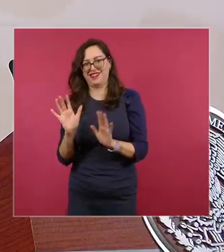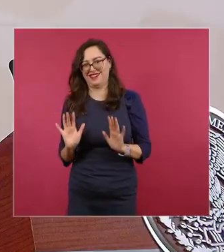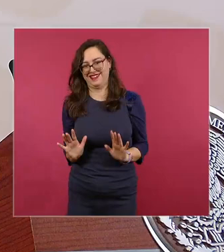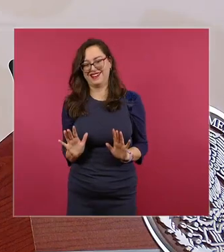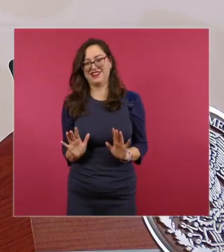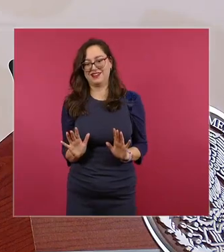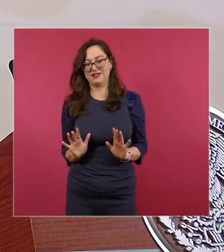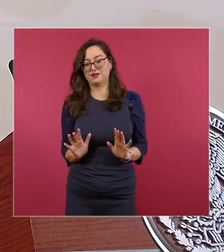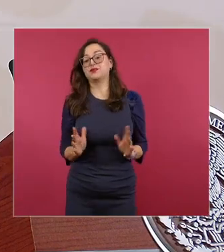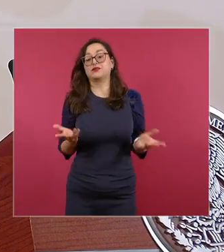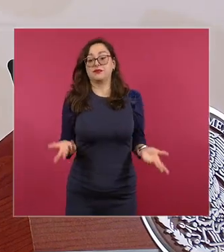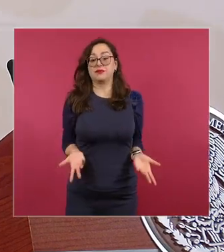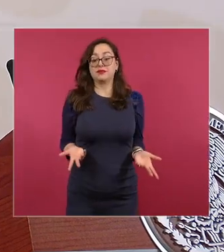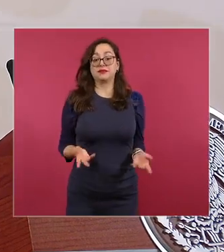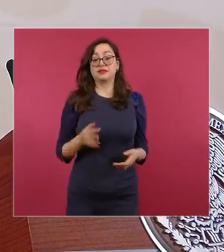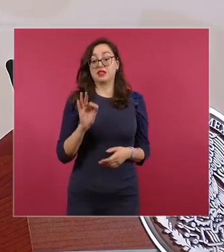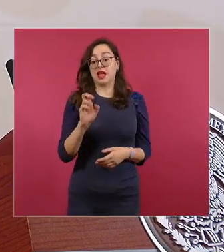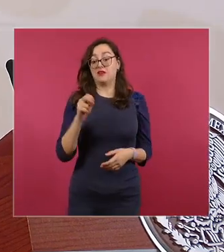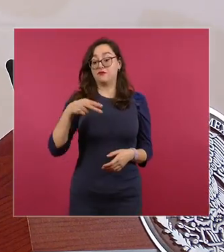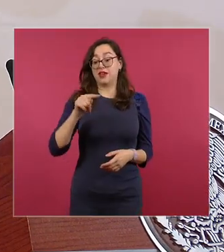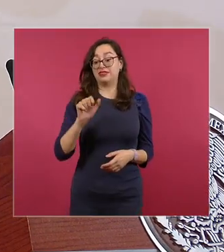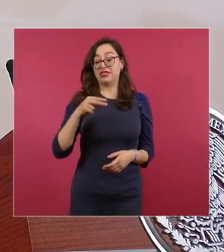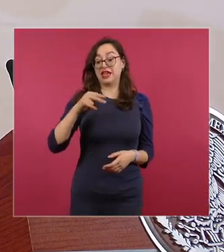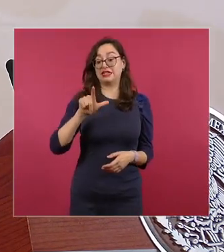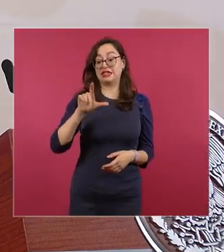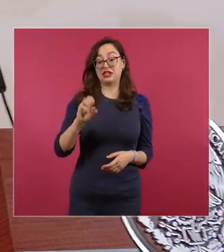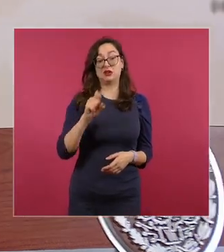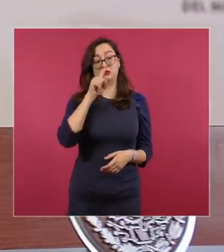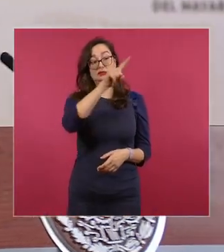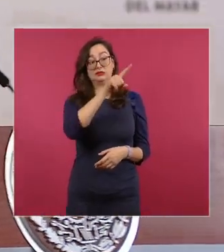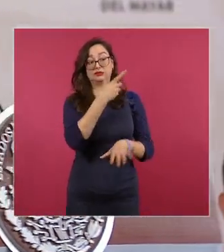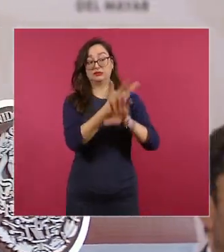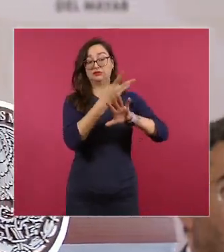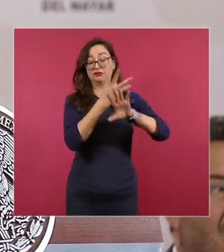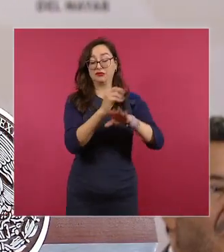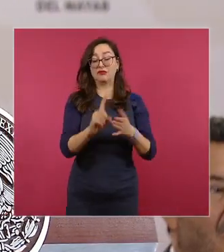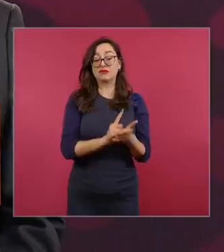que es el consumo de fentanilo. Lamentablemente,